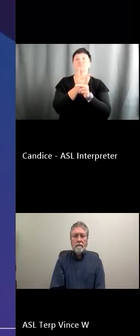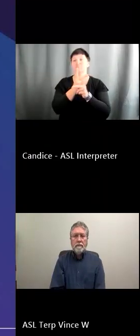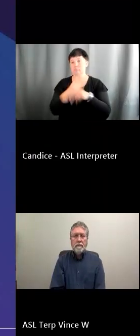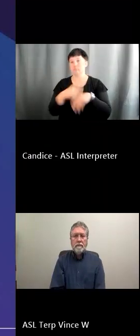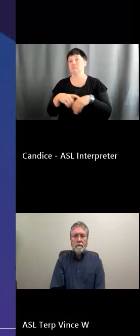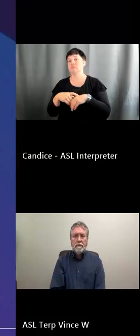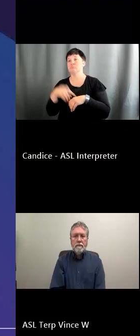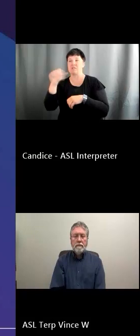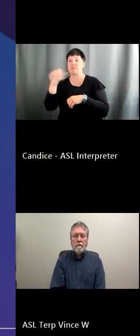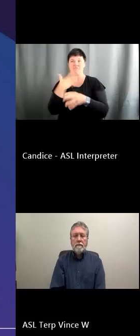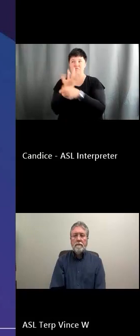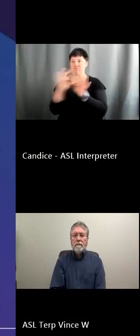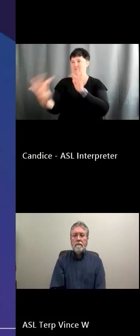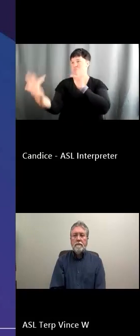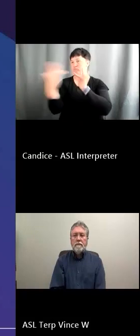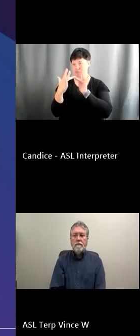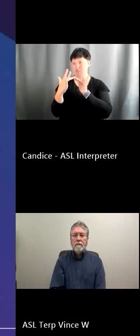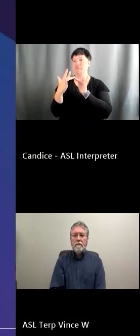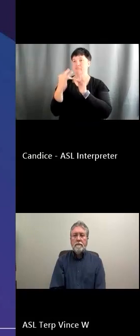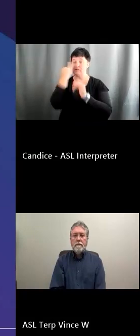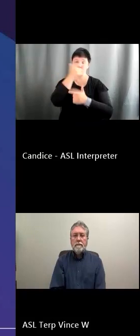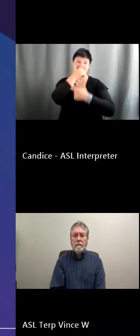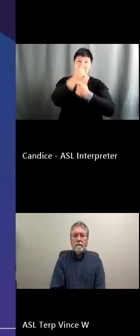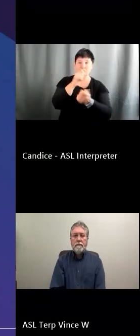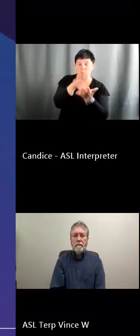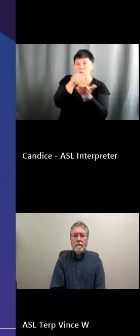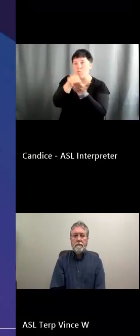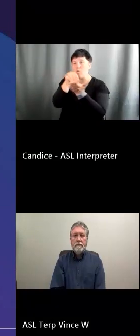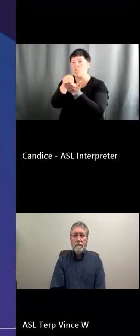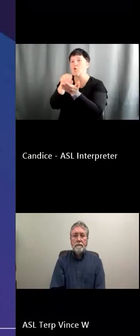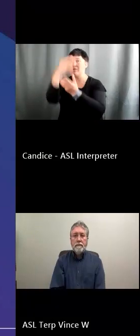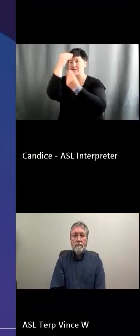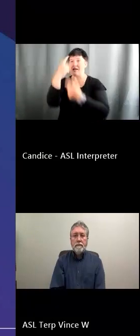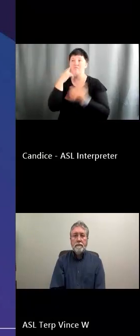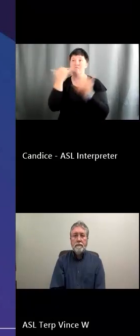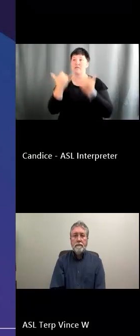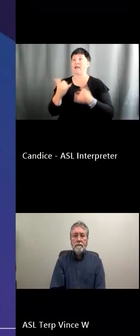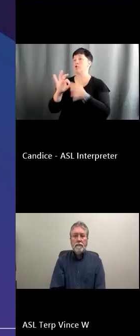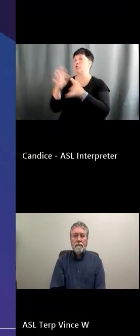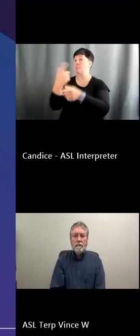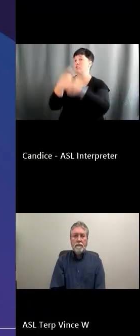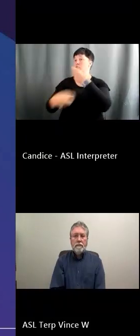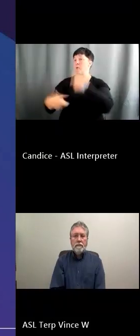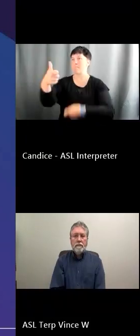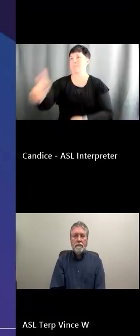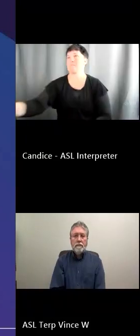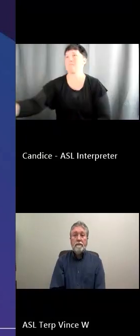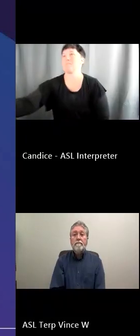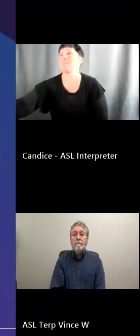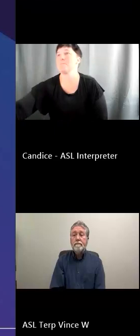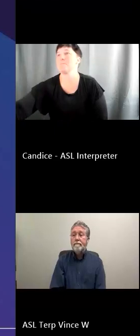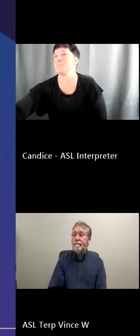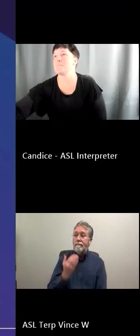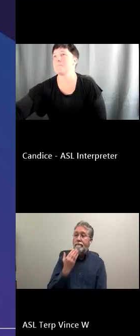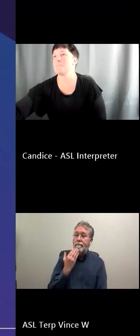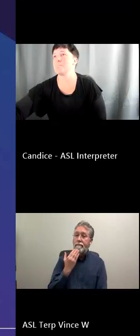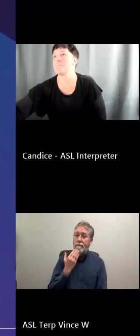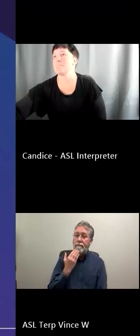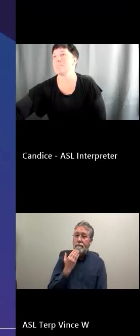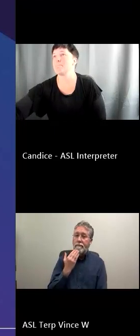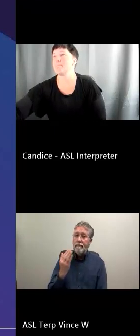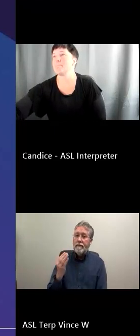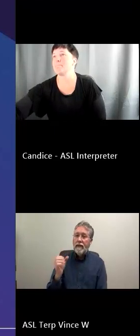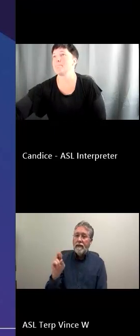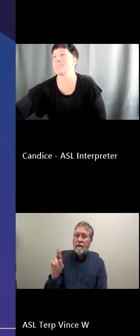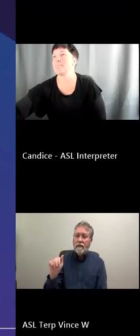en contactarnos si está interesado en otros conjuntos de datos por ahora. Gracias, Sara. Haré un